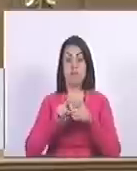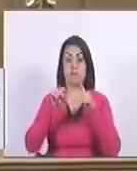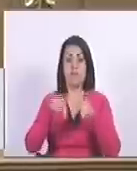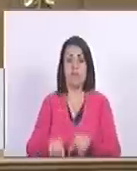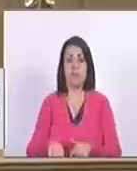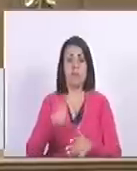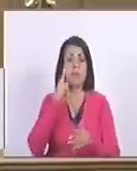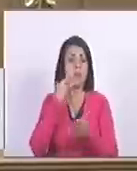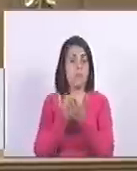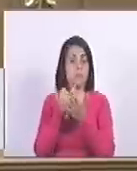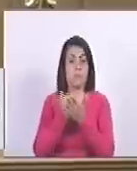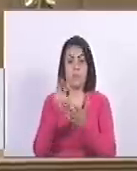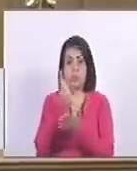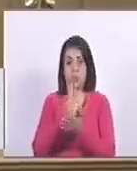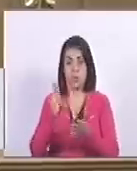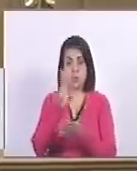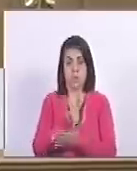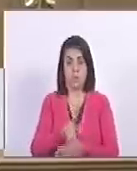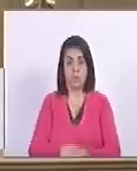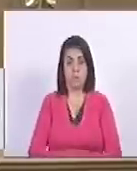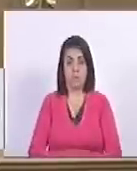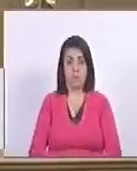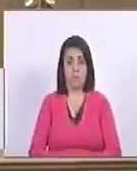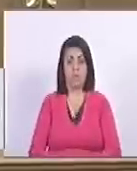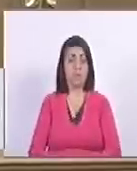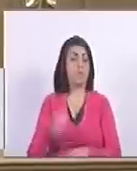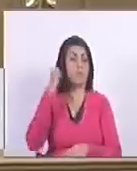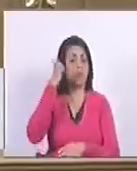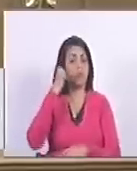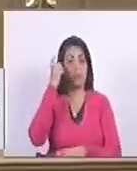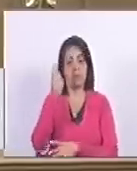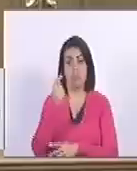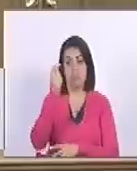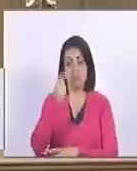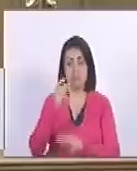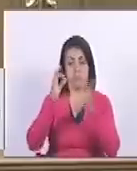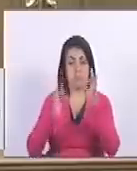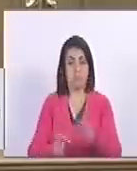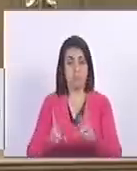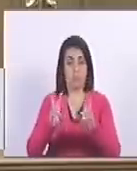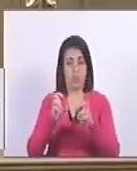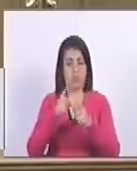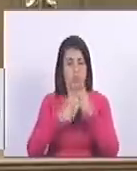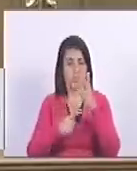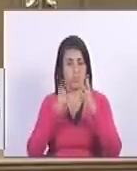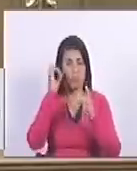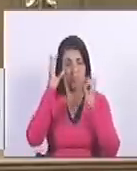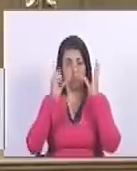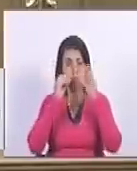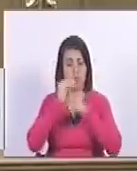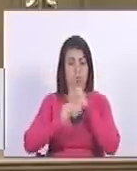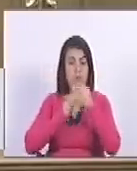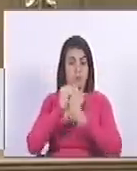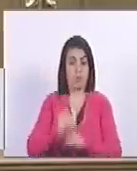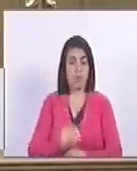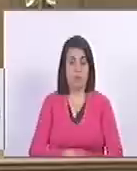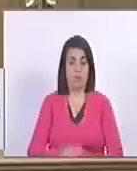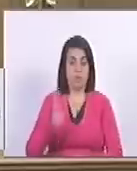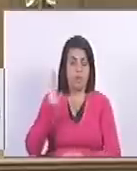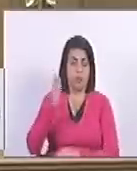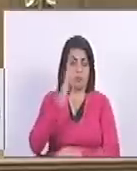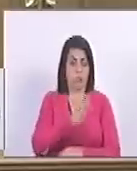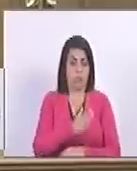los argumentos usados por los eurodiputados para justificar esta nueva barbaridad de